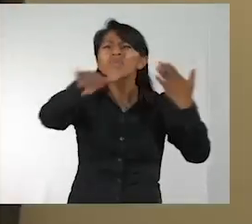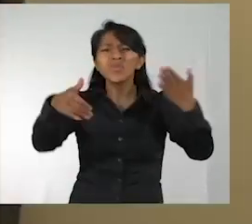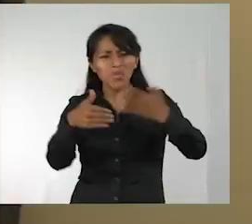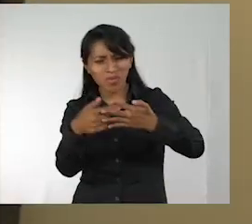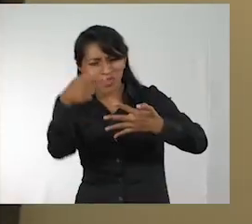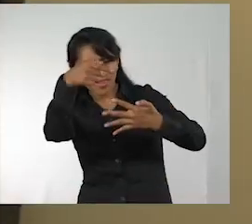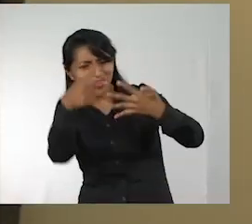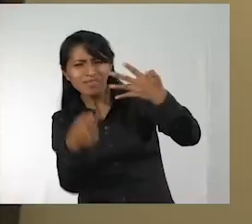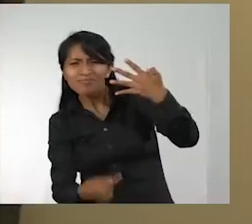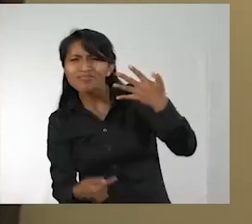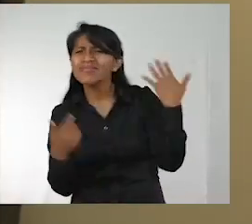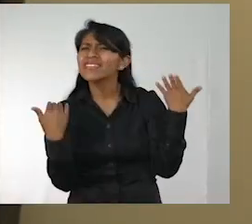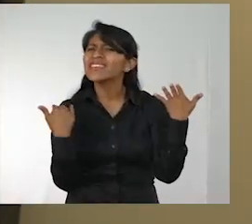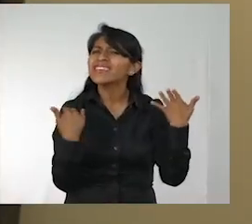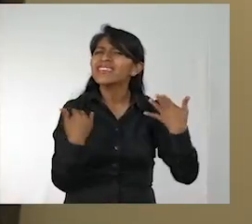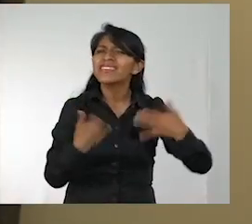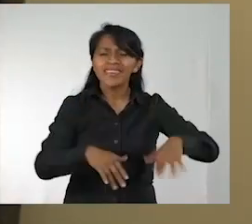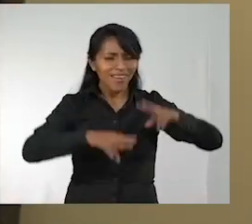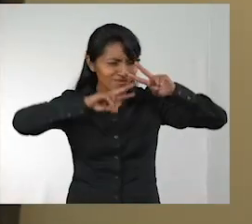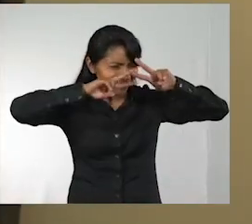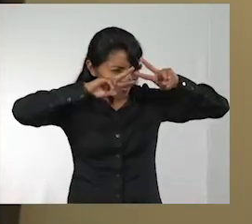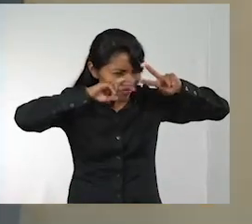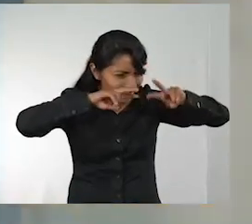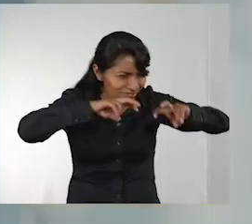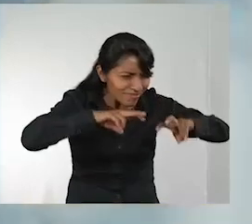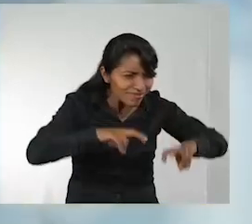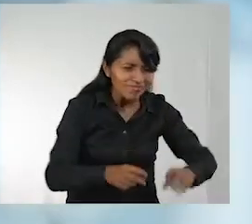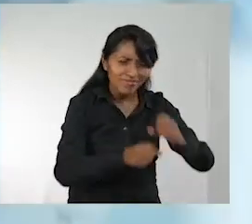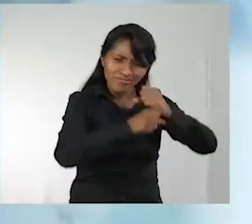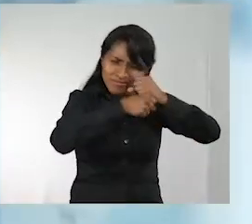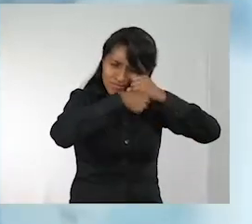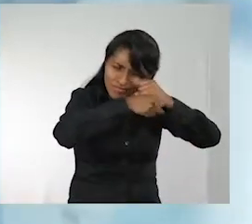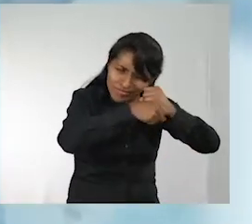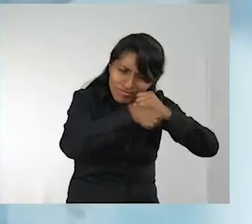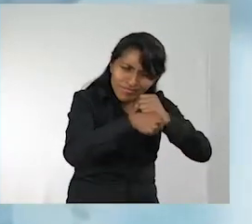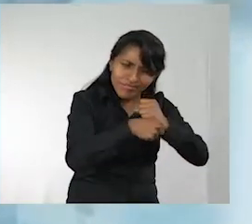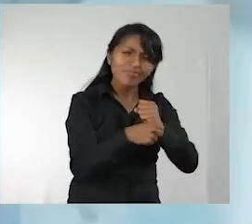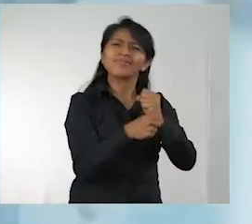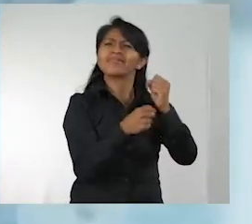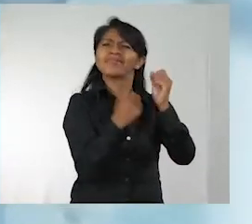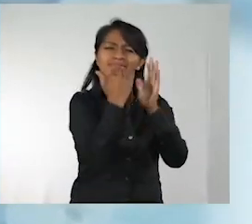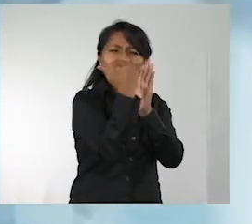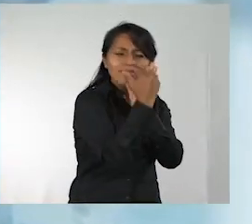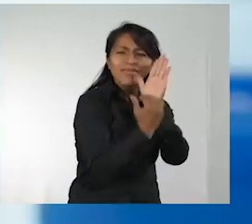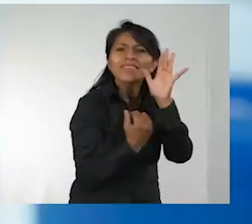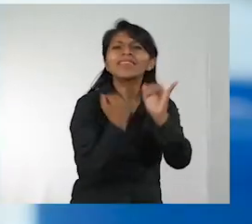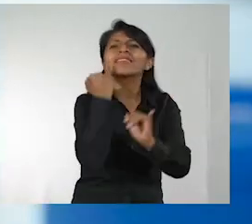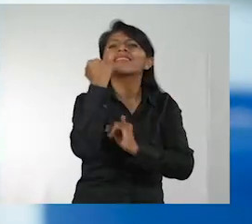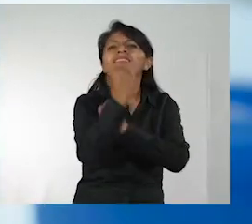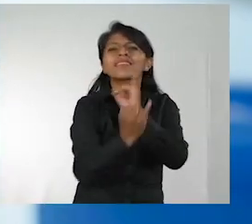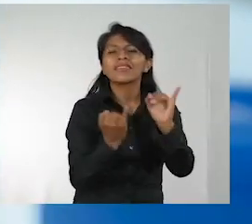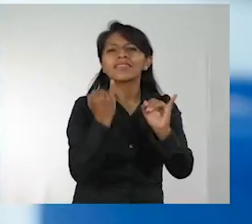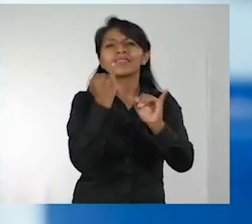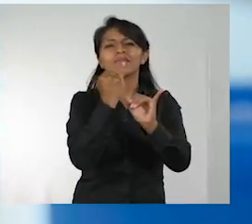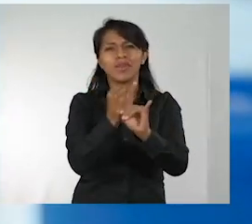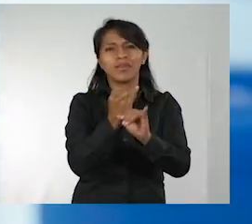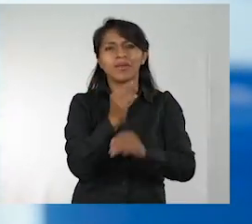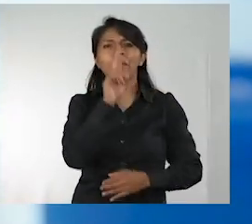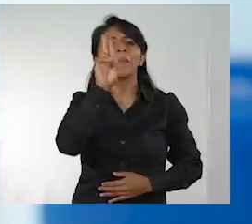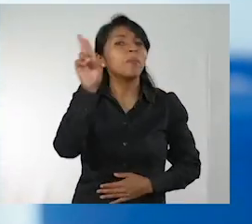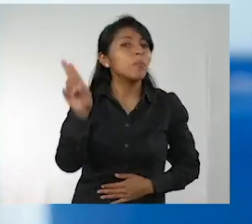todas estas vacunas han sido debidamente estudiadas, han seguido todos los cánones internacionales